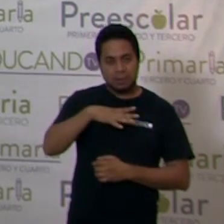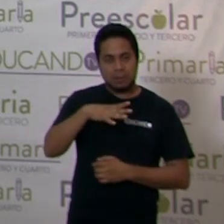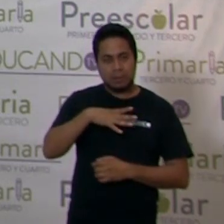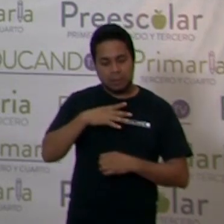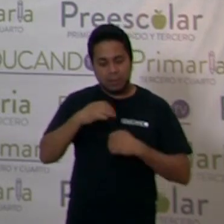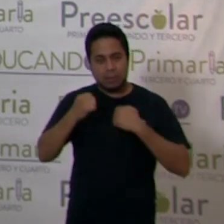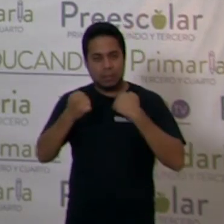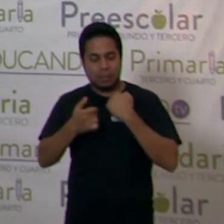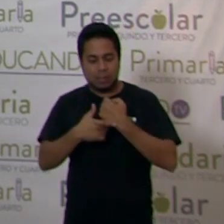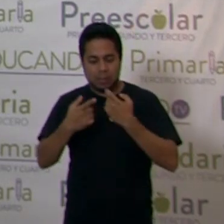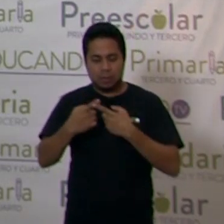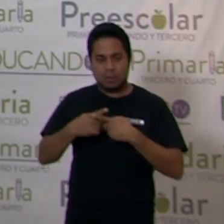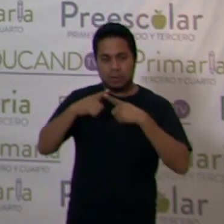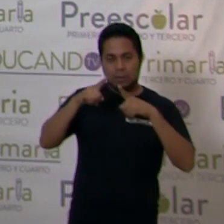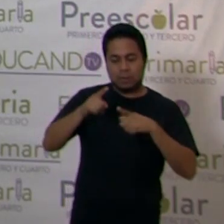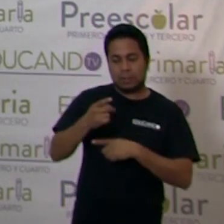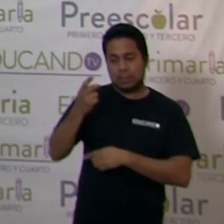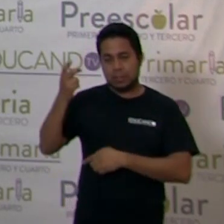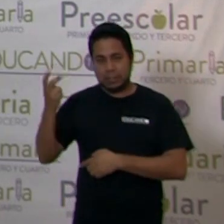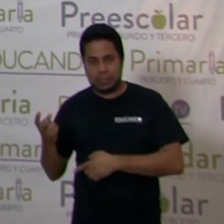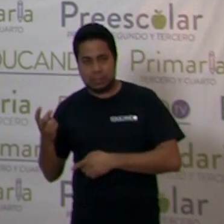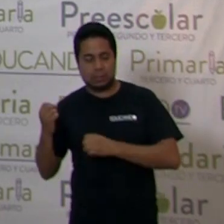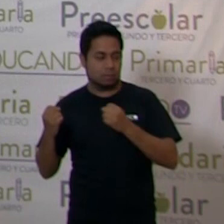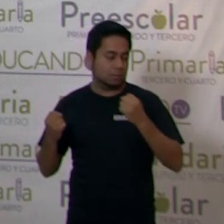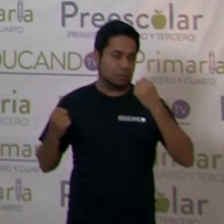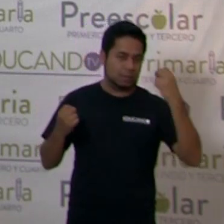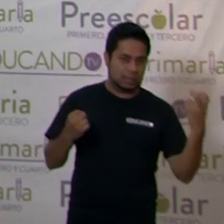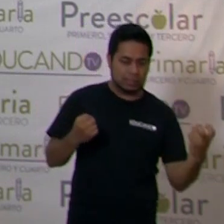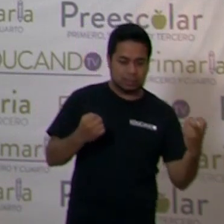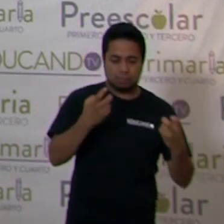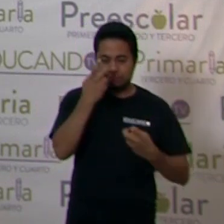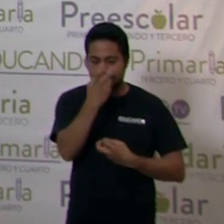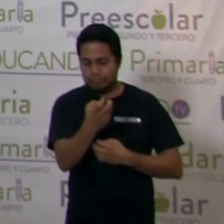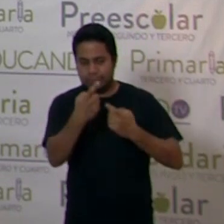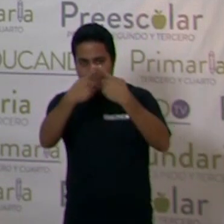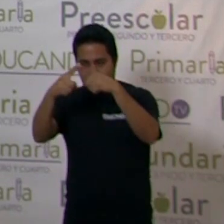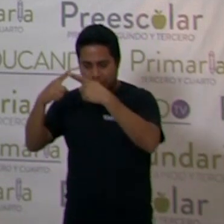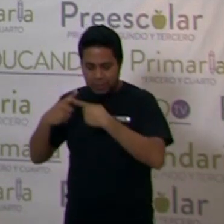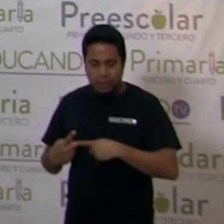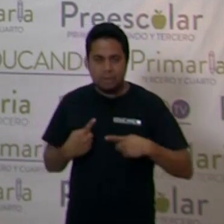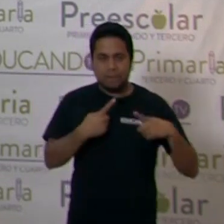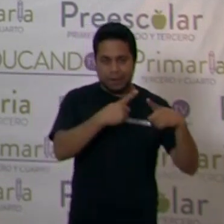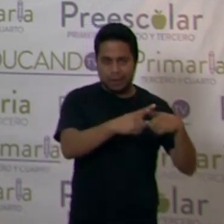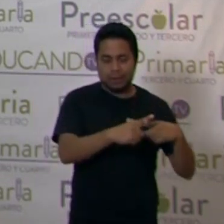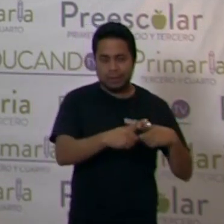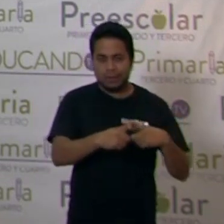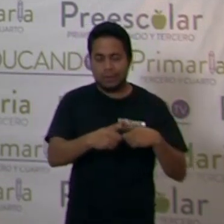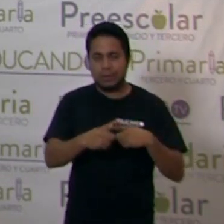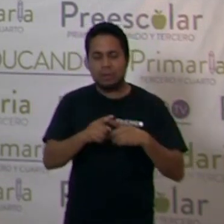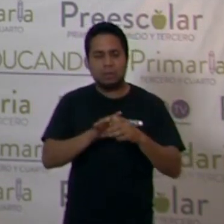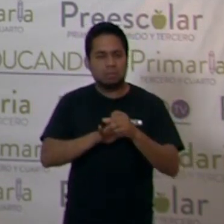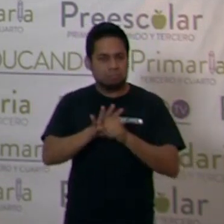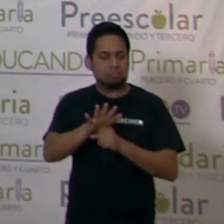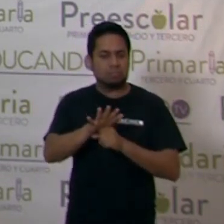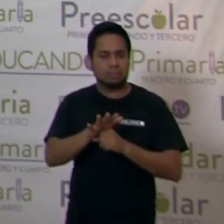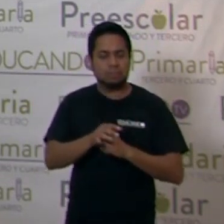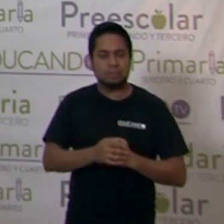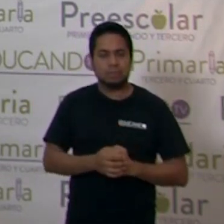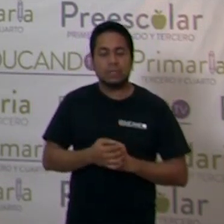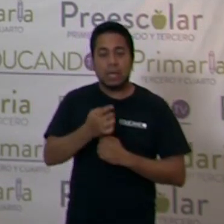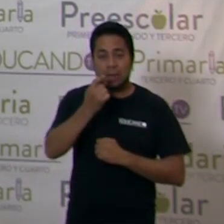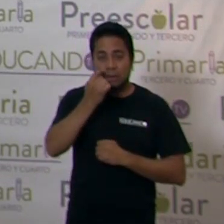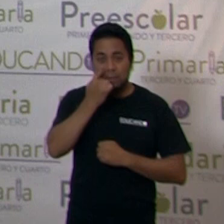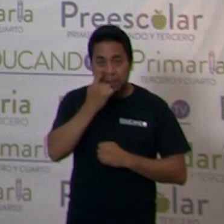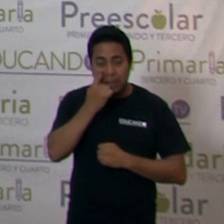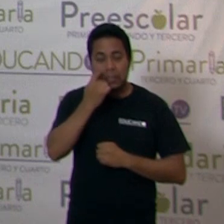distingue de este de este del romboide lo distingue Fíjate